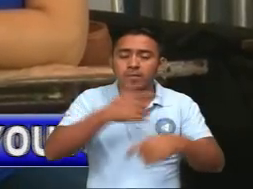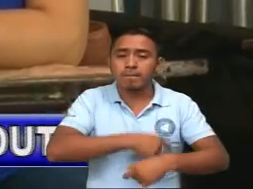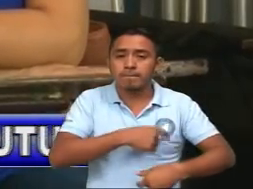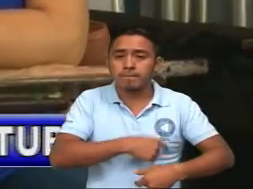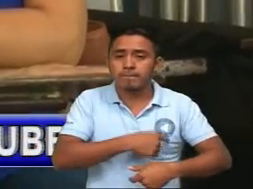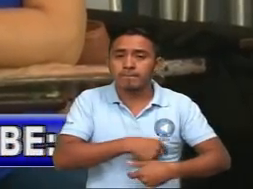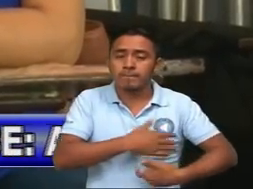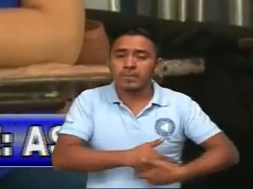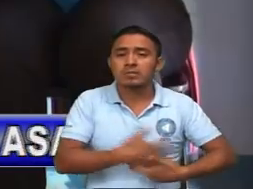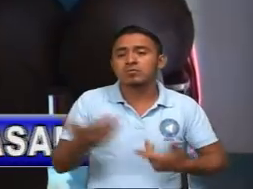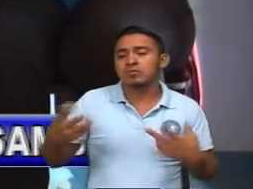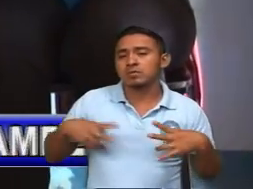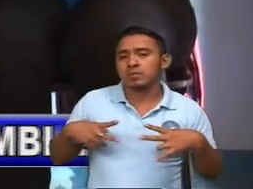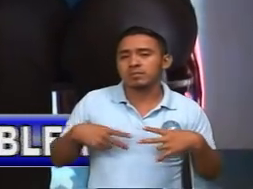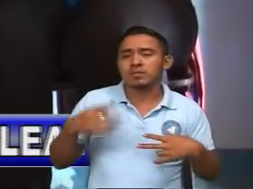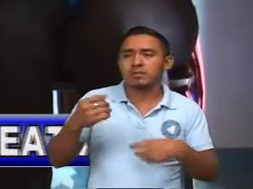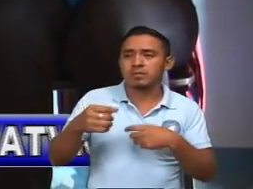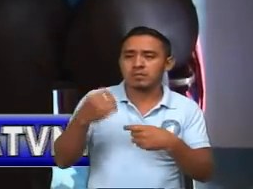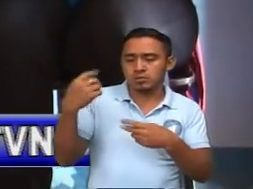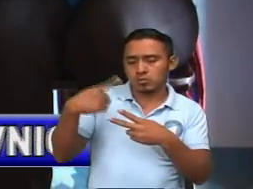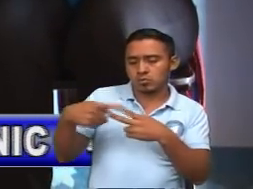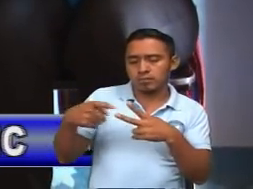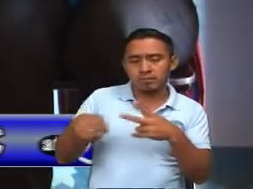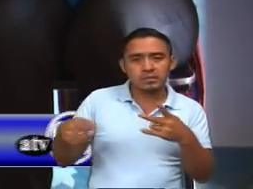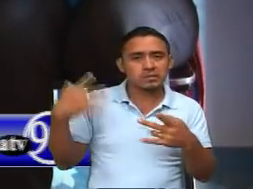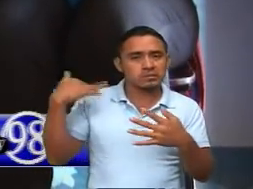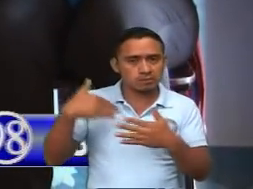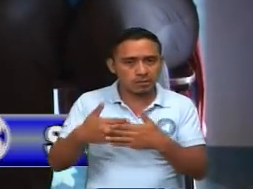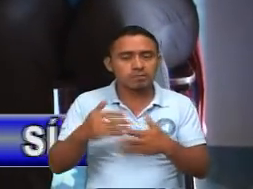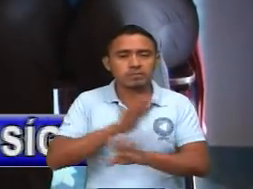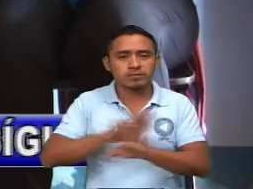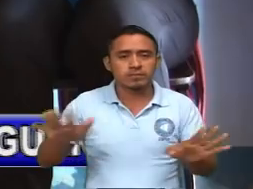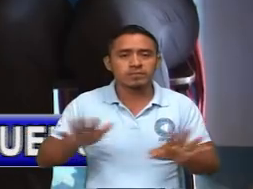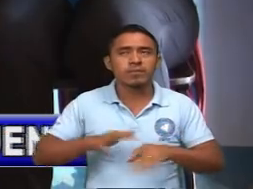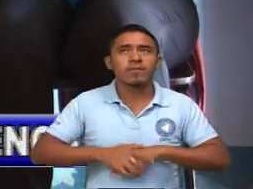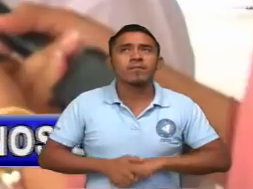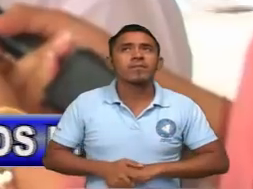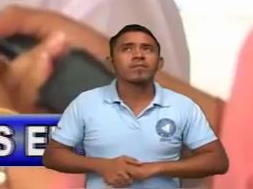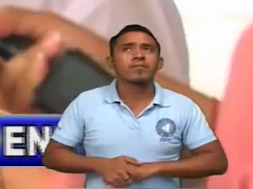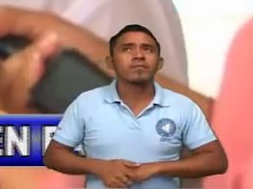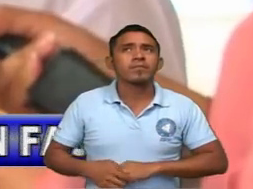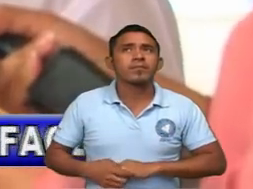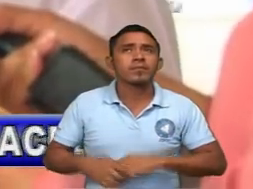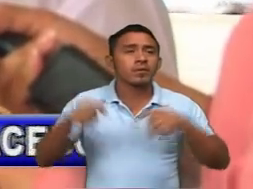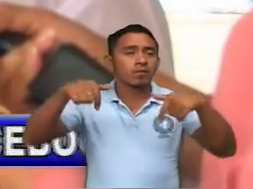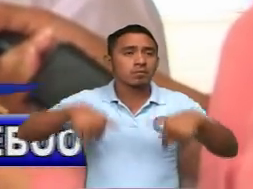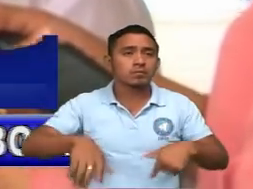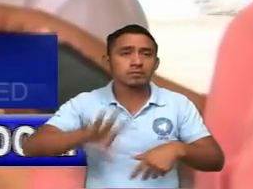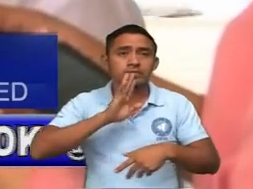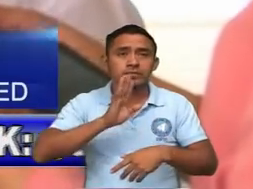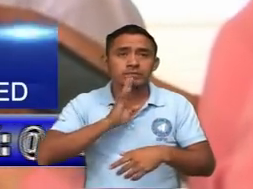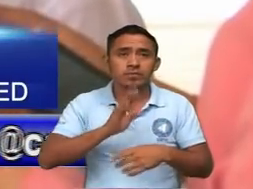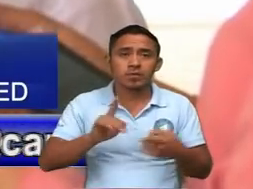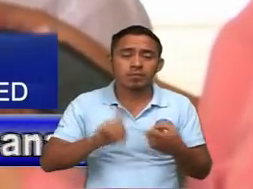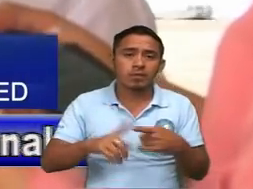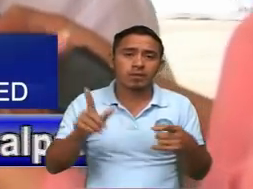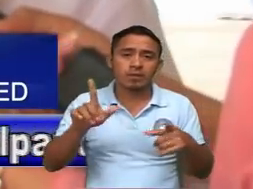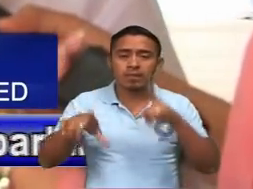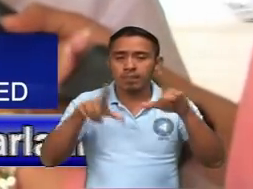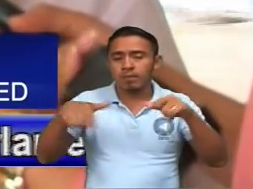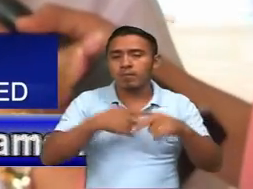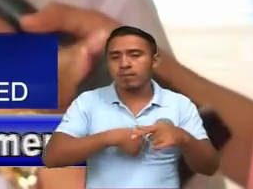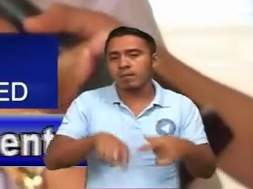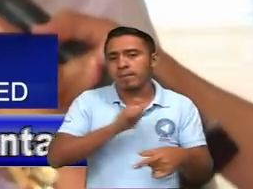abril realizados en los primeros dos meses de este año. Estamos hablando de lengua y literatura,